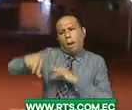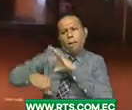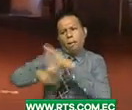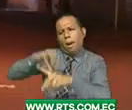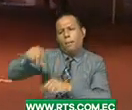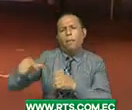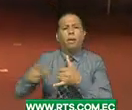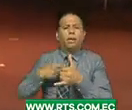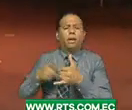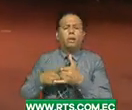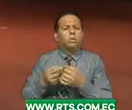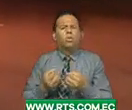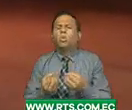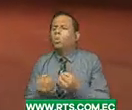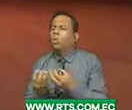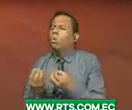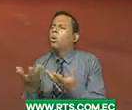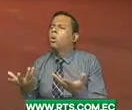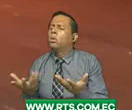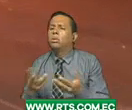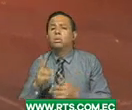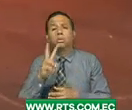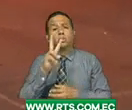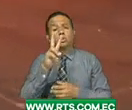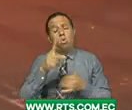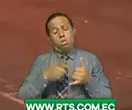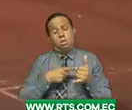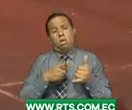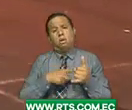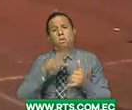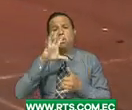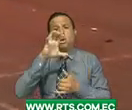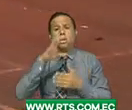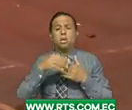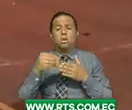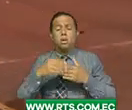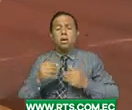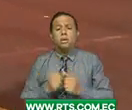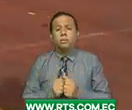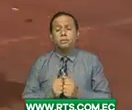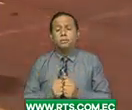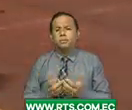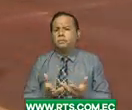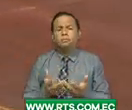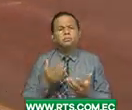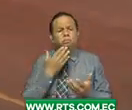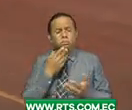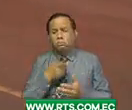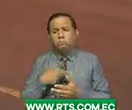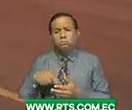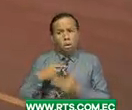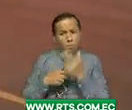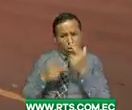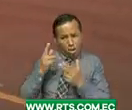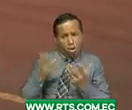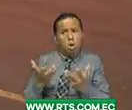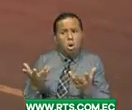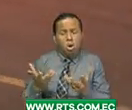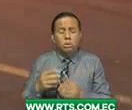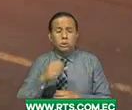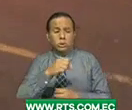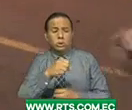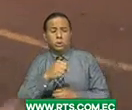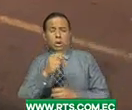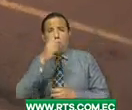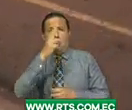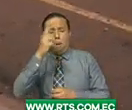teléfonos. ¿Cuántos teléfonos se llevaron, Coby? Se llevaron dos teléfonos y $15. ¿Y realizaron disparos? Sí, hicieron dos disparos